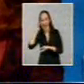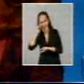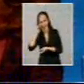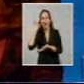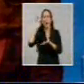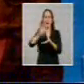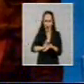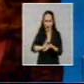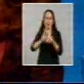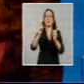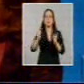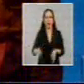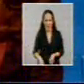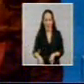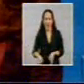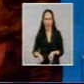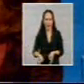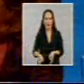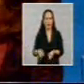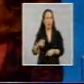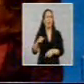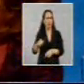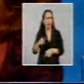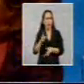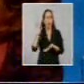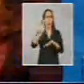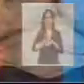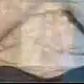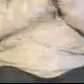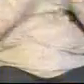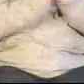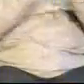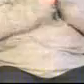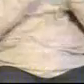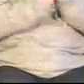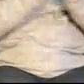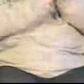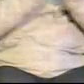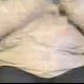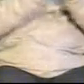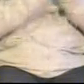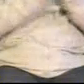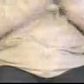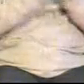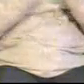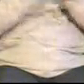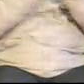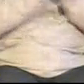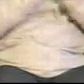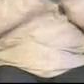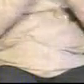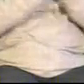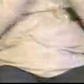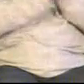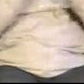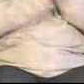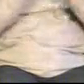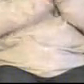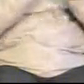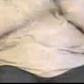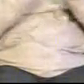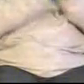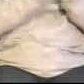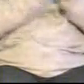también anunció una importante inversión de 18 millones de pesos que dará empleo a